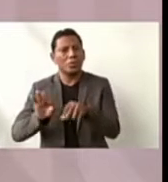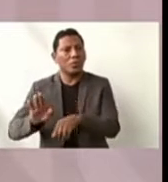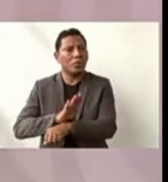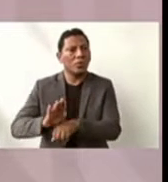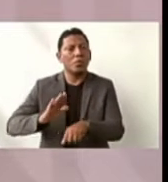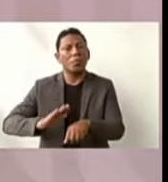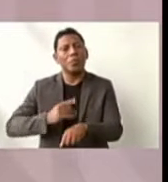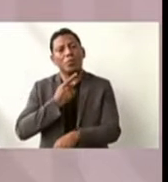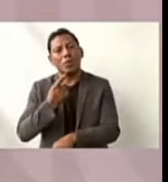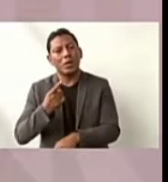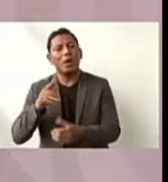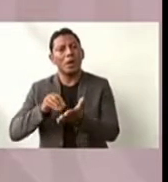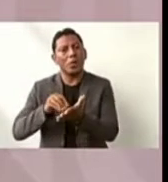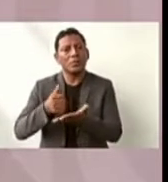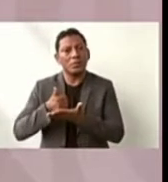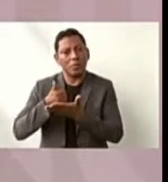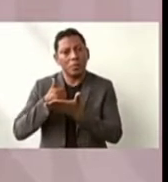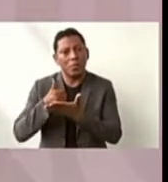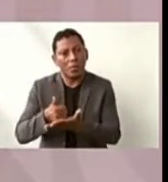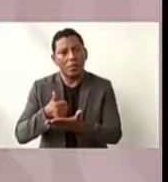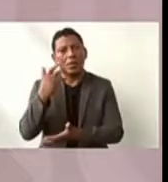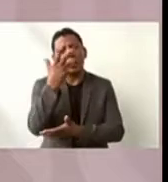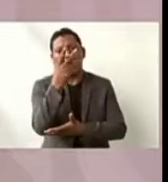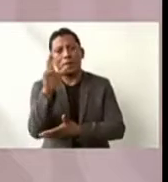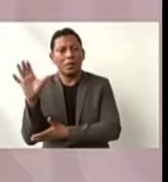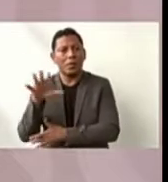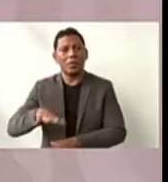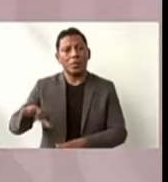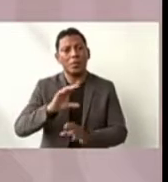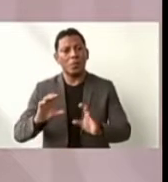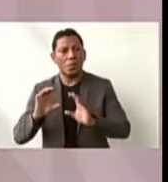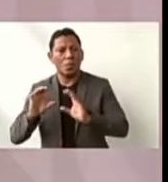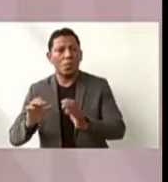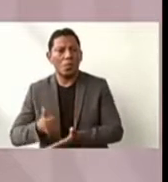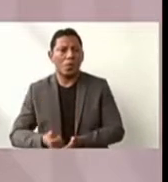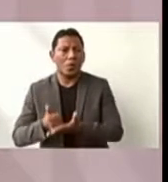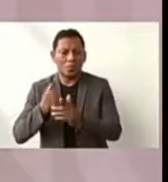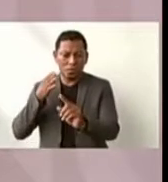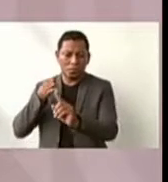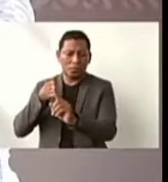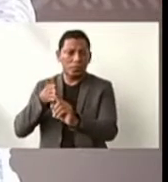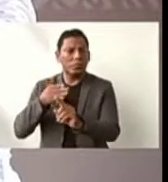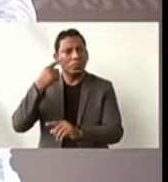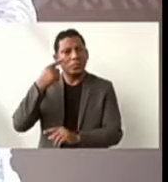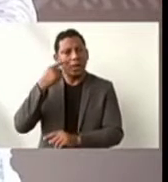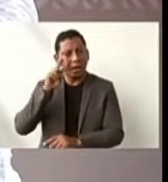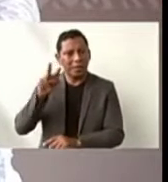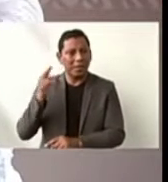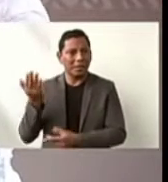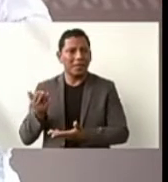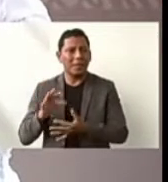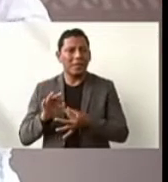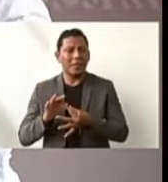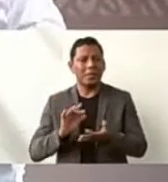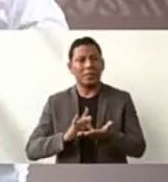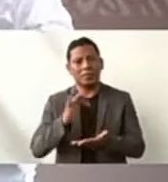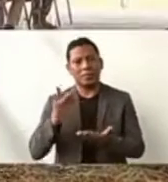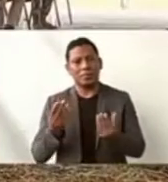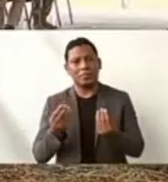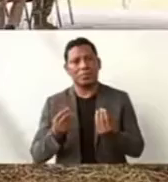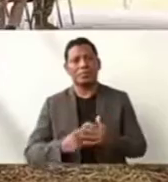estamos ayudando a la naturaleza y contribuimos de manera directa como se muestra en esta lámina muchísimas